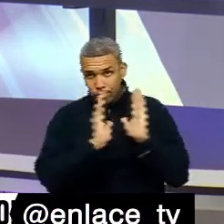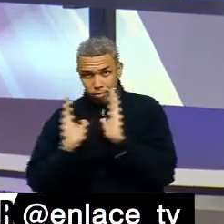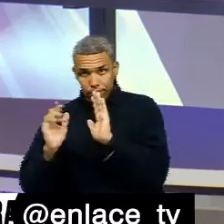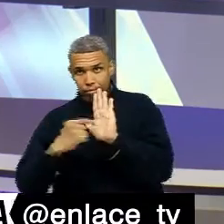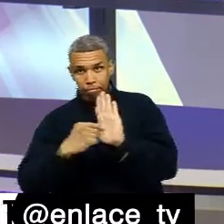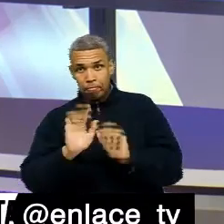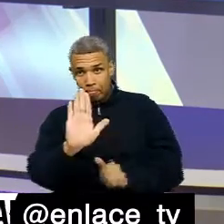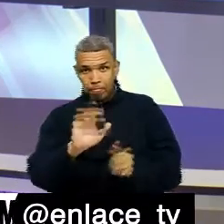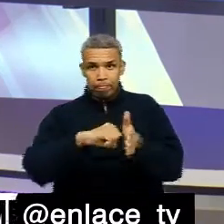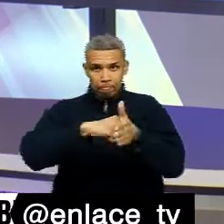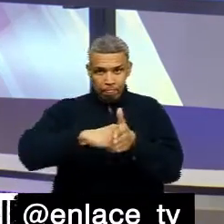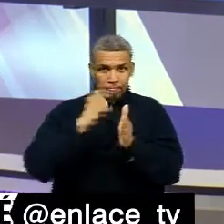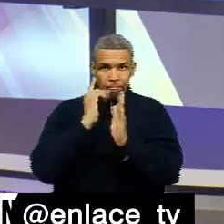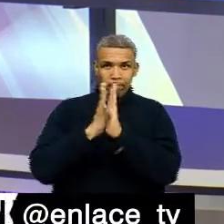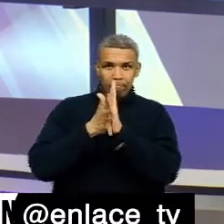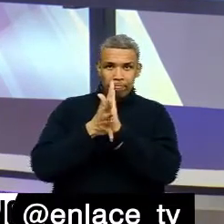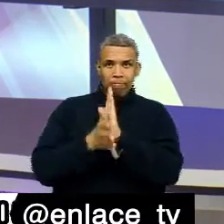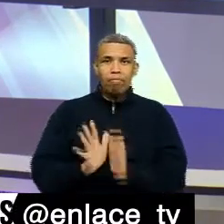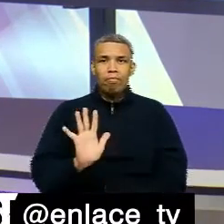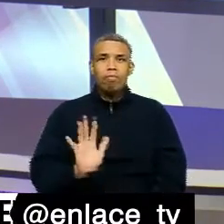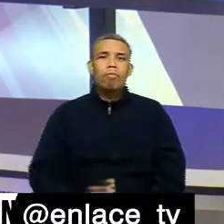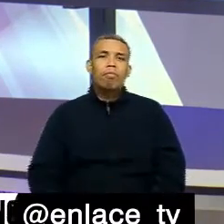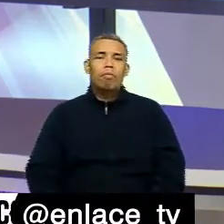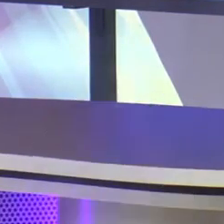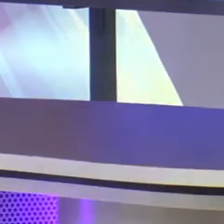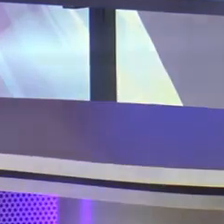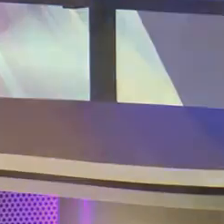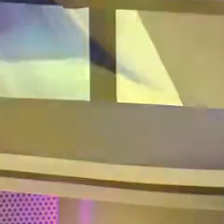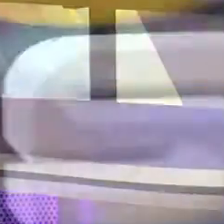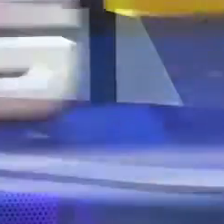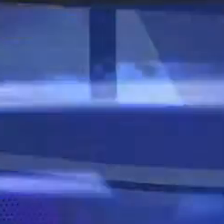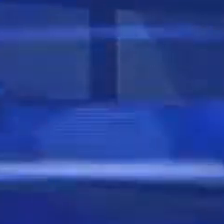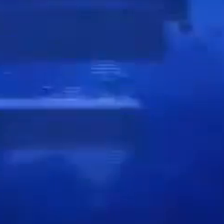ver. Ya regresamos a Enlace Noticias.